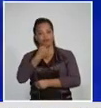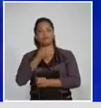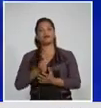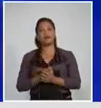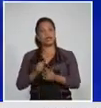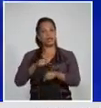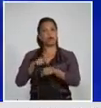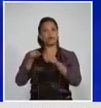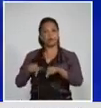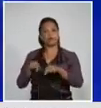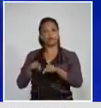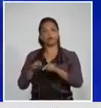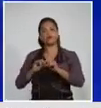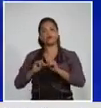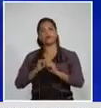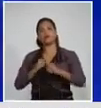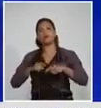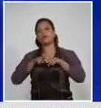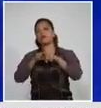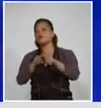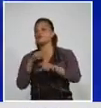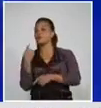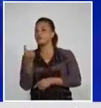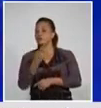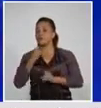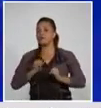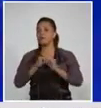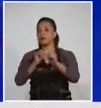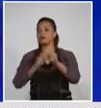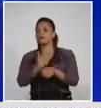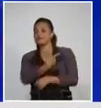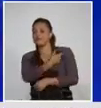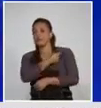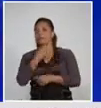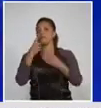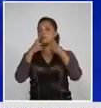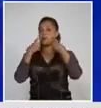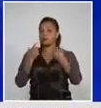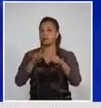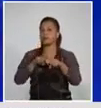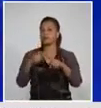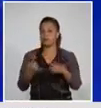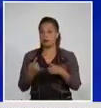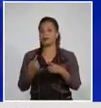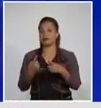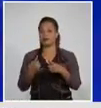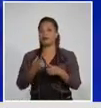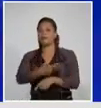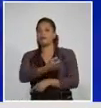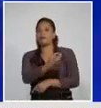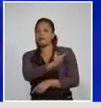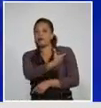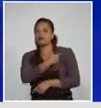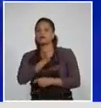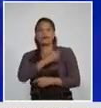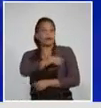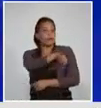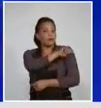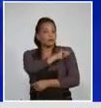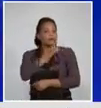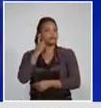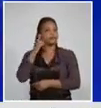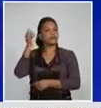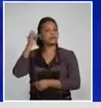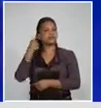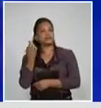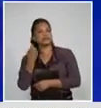información en relación con la vacuna, muy importante porque realmente la población tiene muchas incógnitas que creo que se podrán